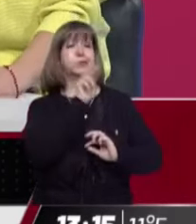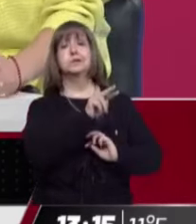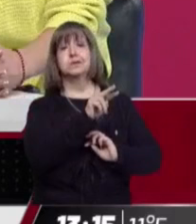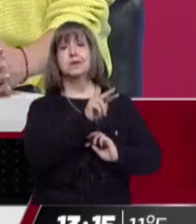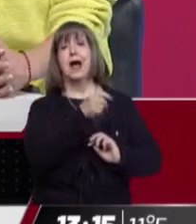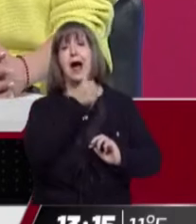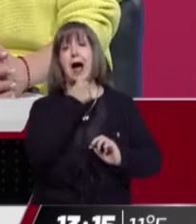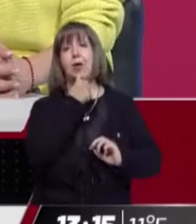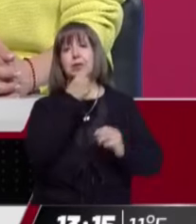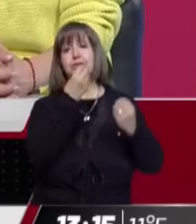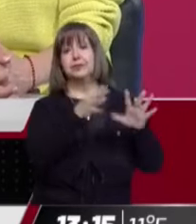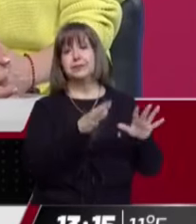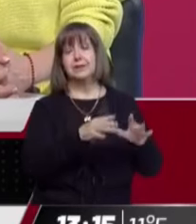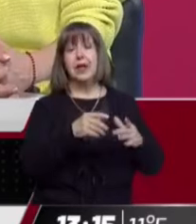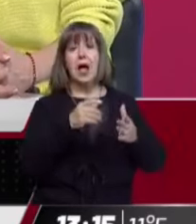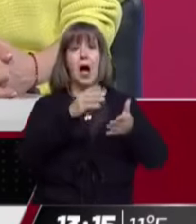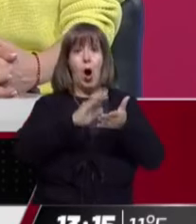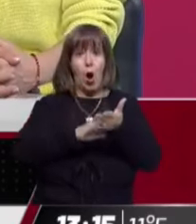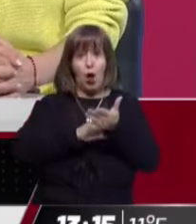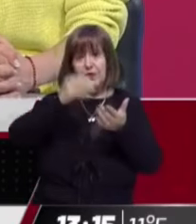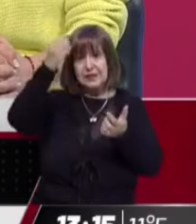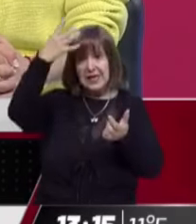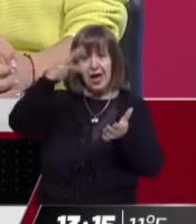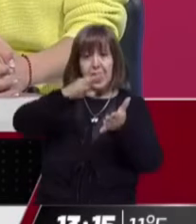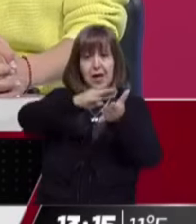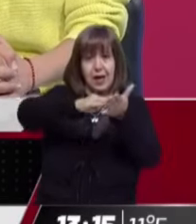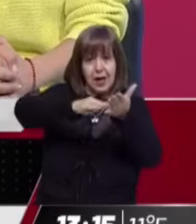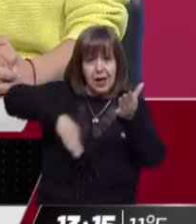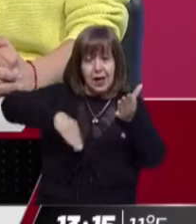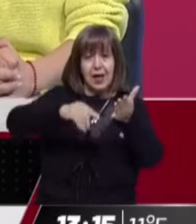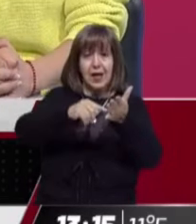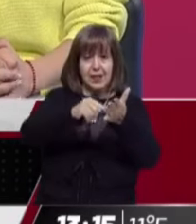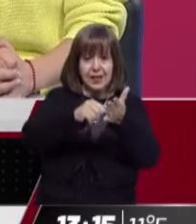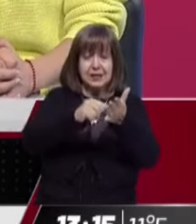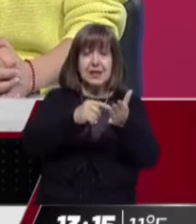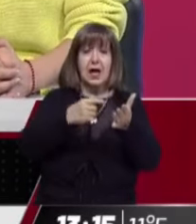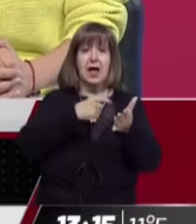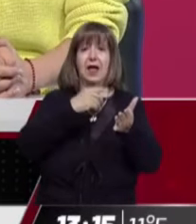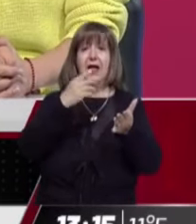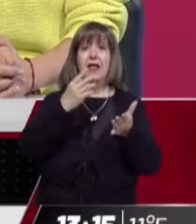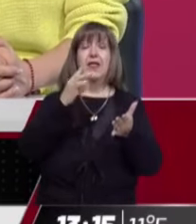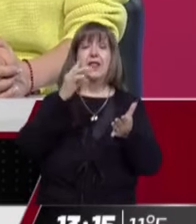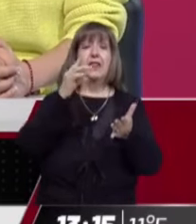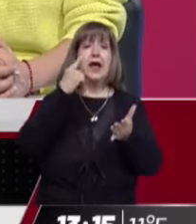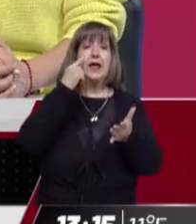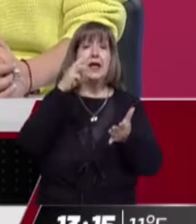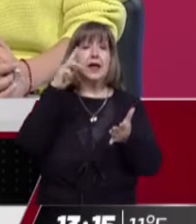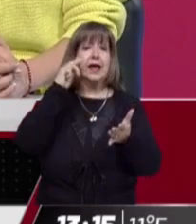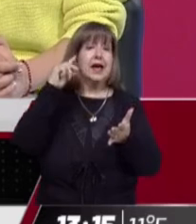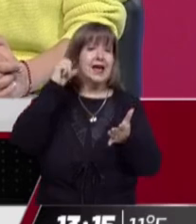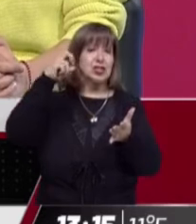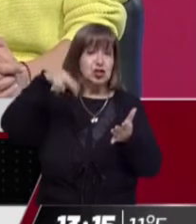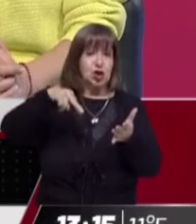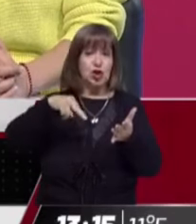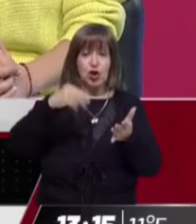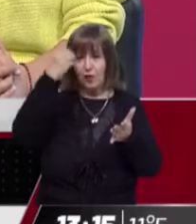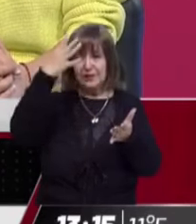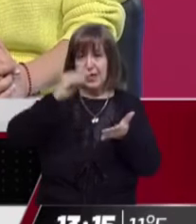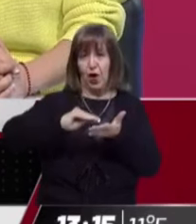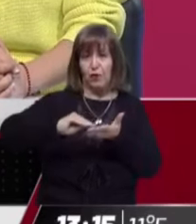más, en el boletín de este mes de la Dirección General de